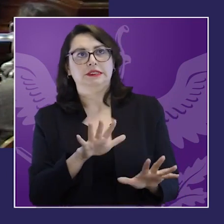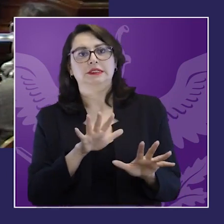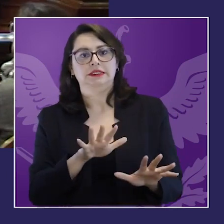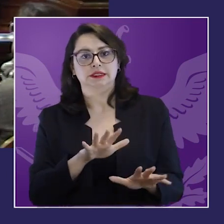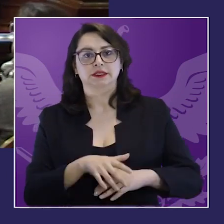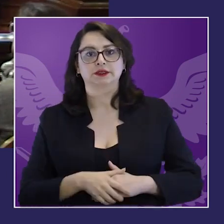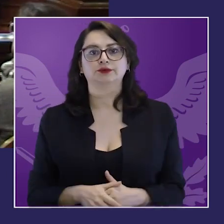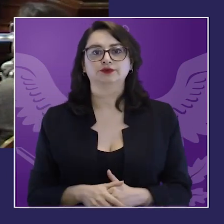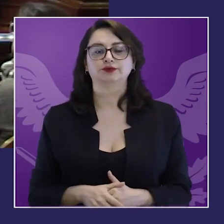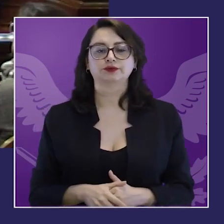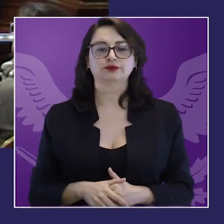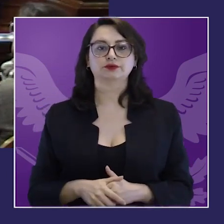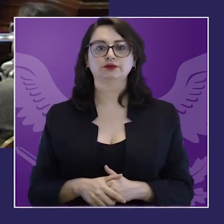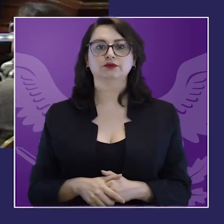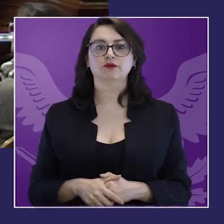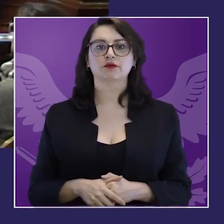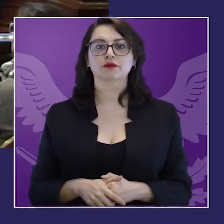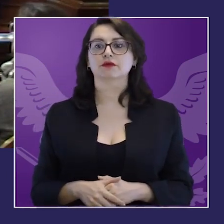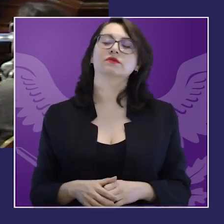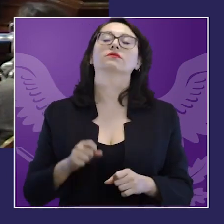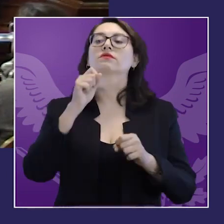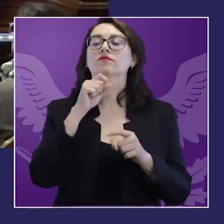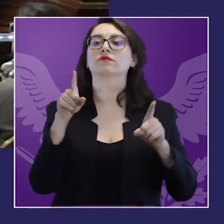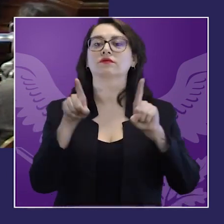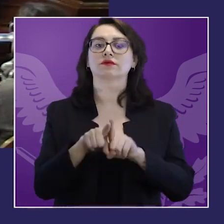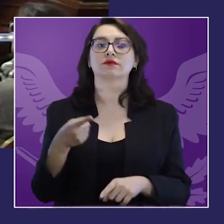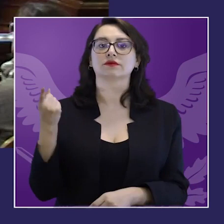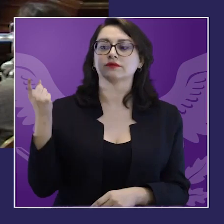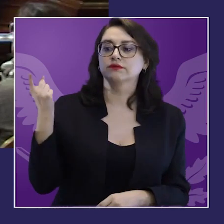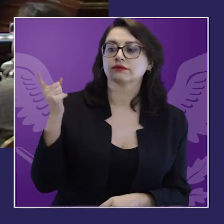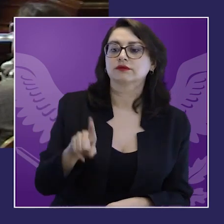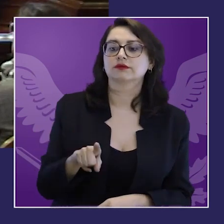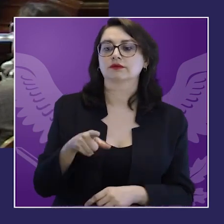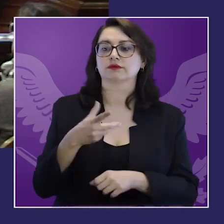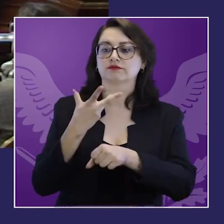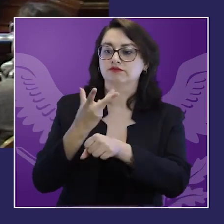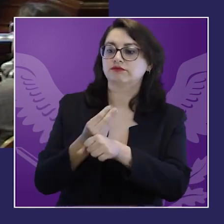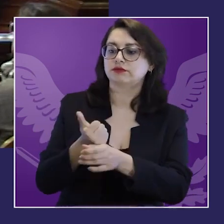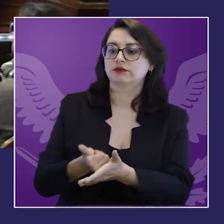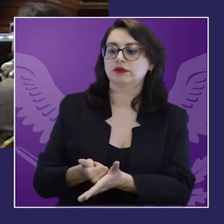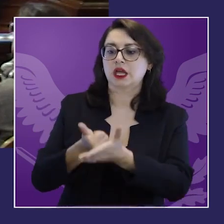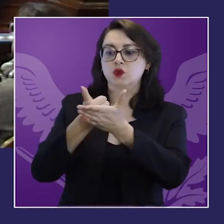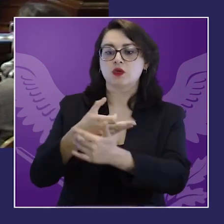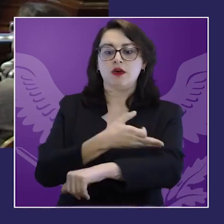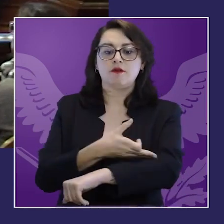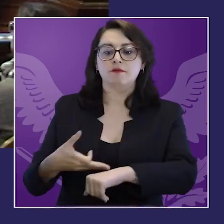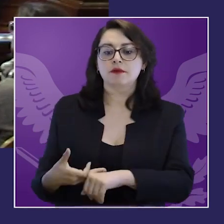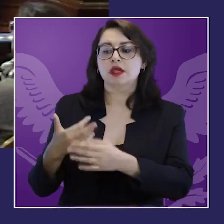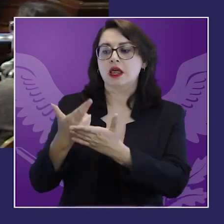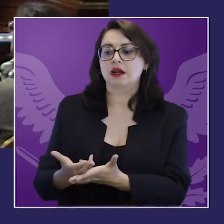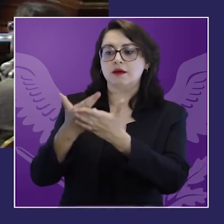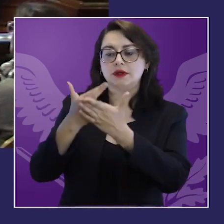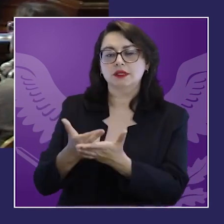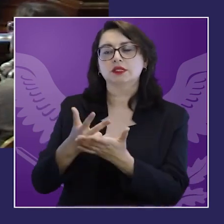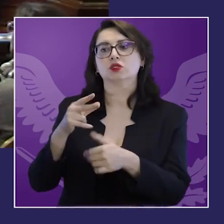del mencionado caso Campo Algodonero. También la Corte ha ordenado medidas de rehabilitación, en